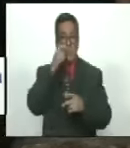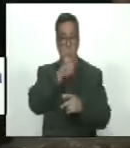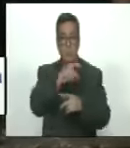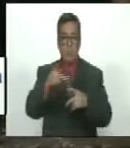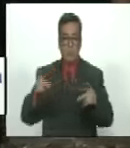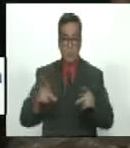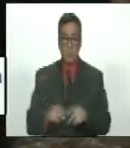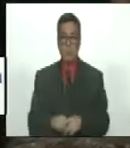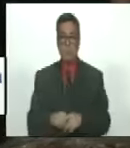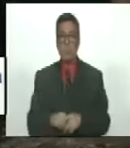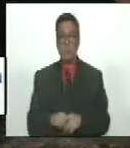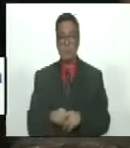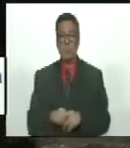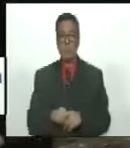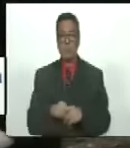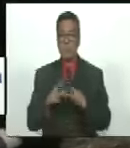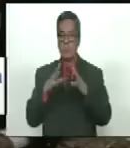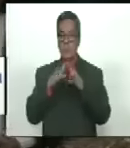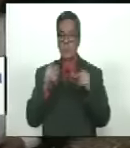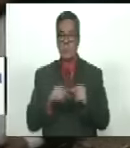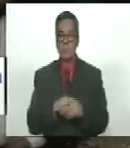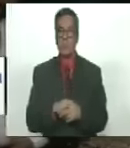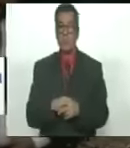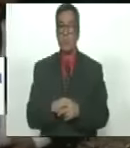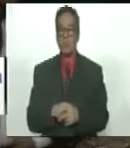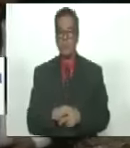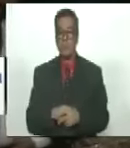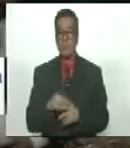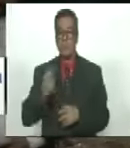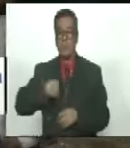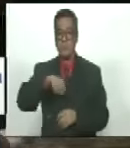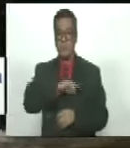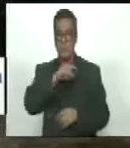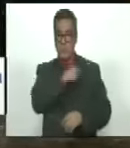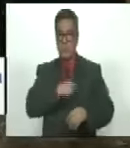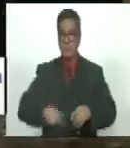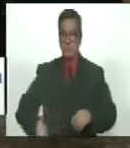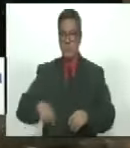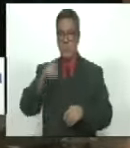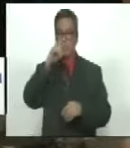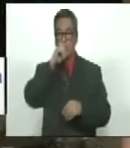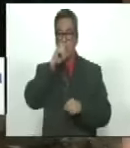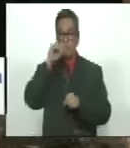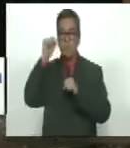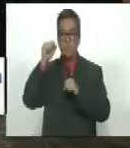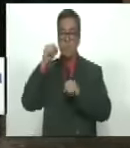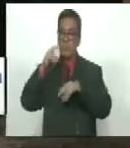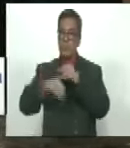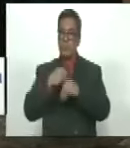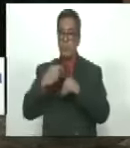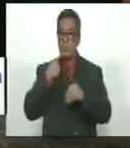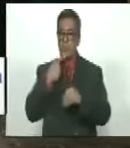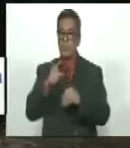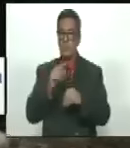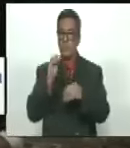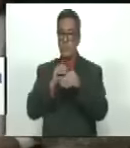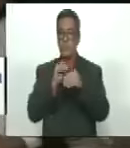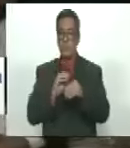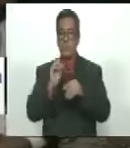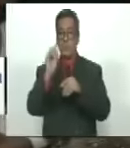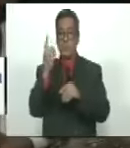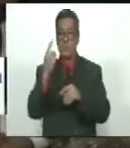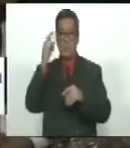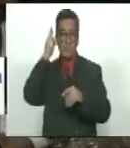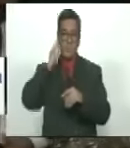a la voluntad del pueblo, todo. Nuestro presidente, Nicolás Maduro, no hizo más que invocar un